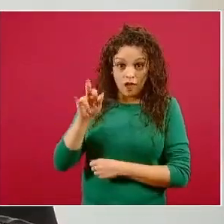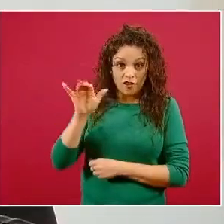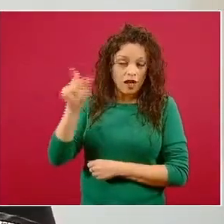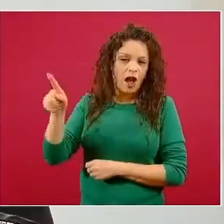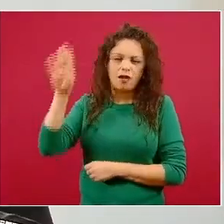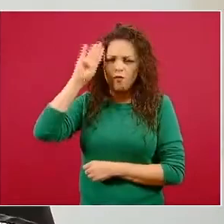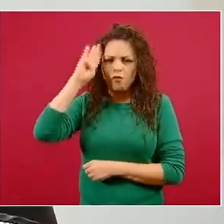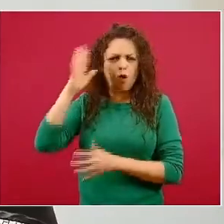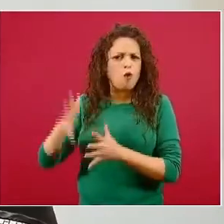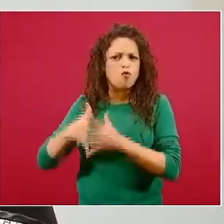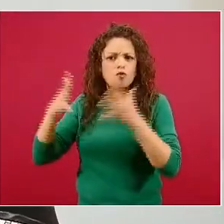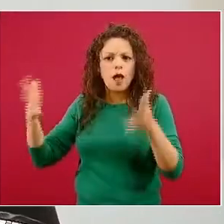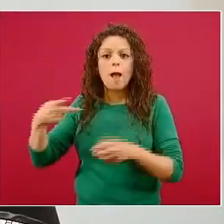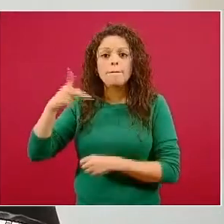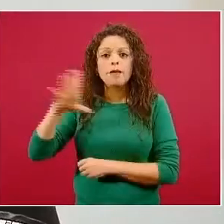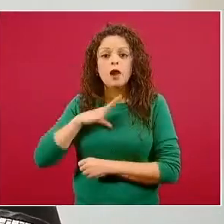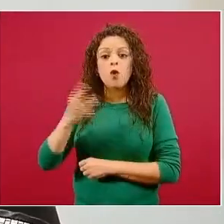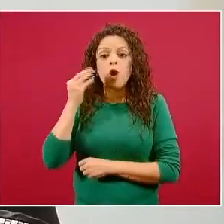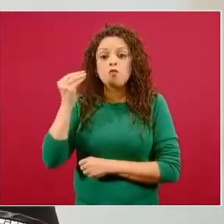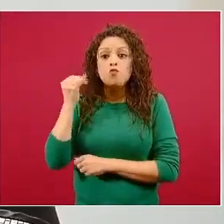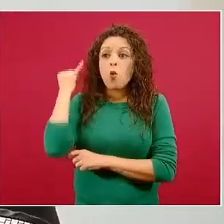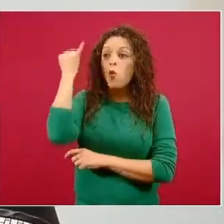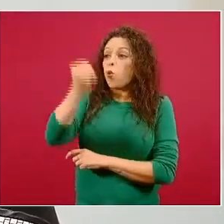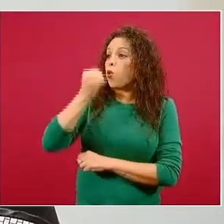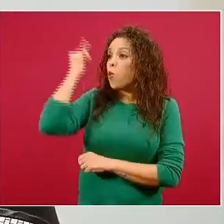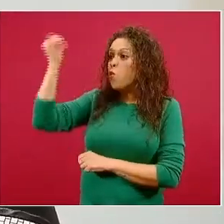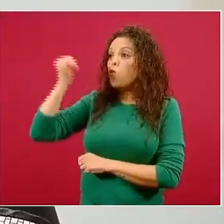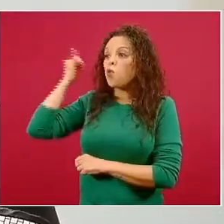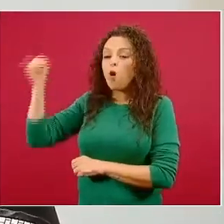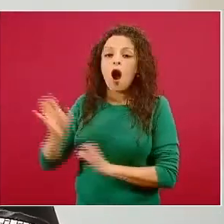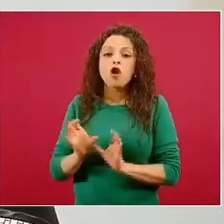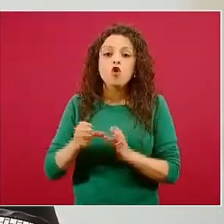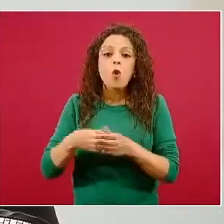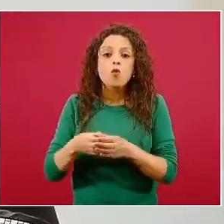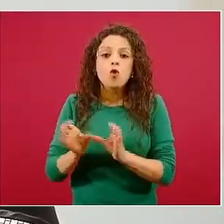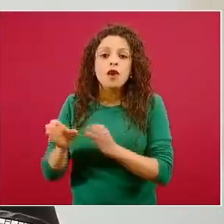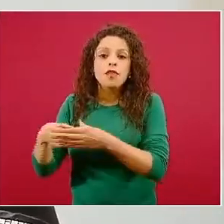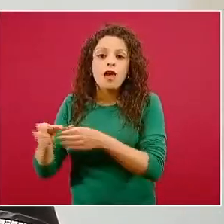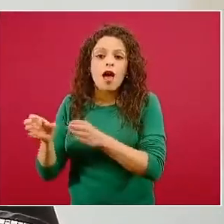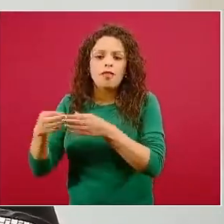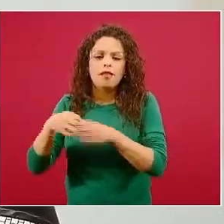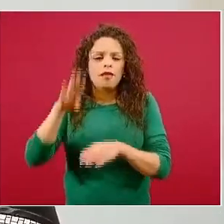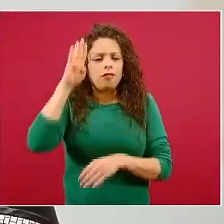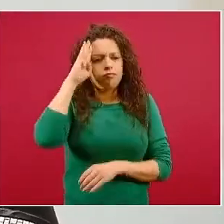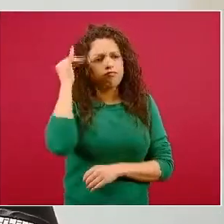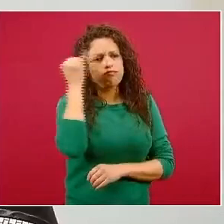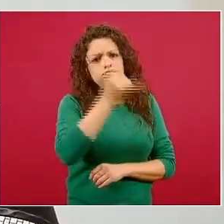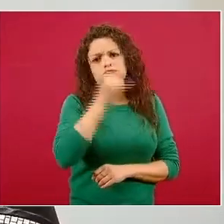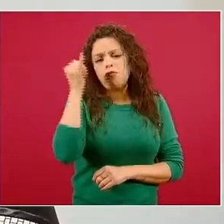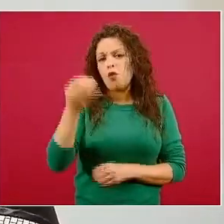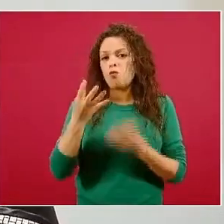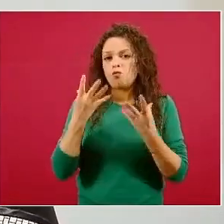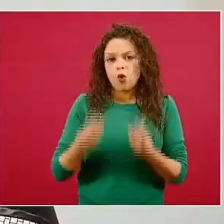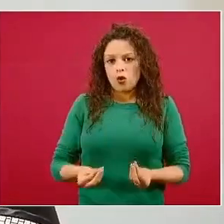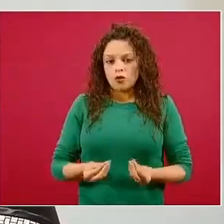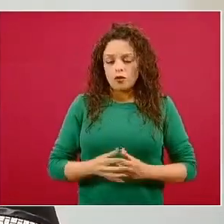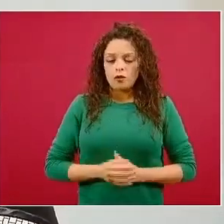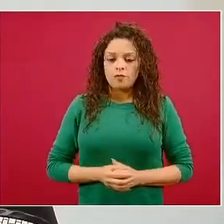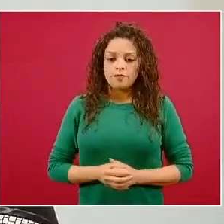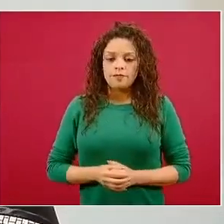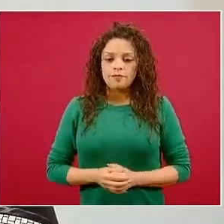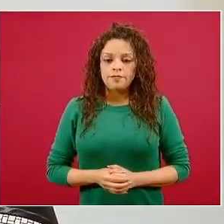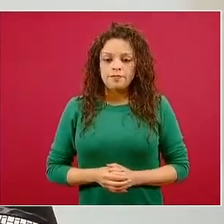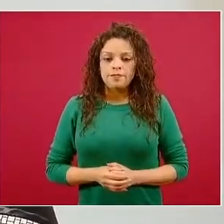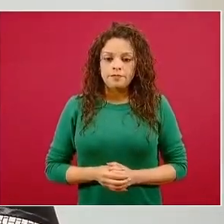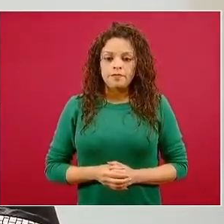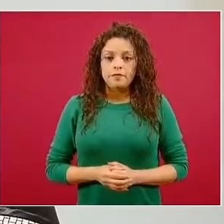tiene muchas comunidades muy remotas y aisladas. Y aquí también parte de lo que se han hecho y que tienen